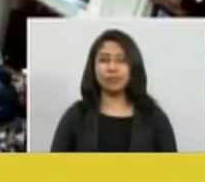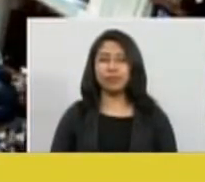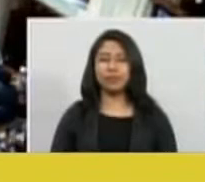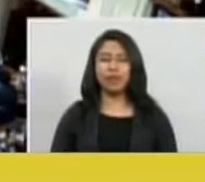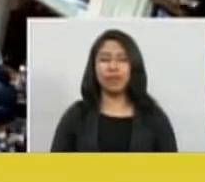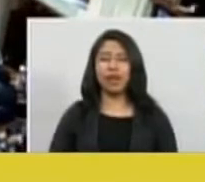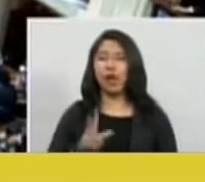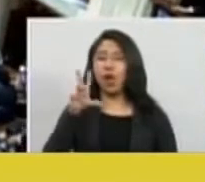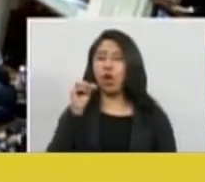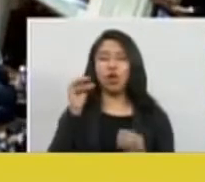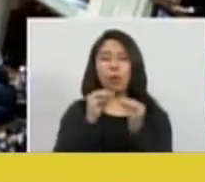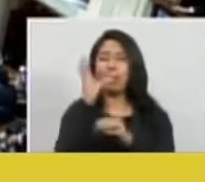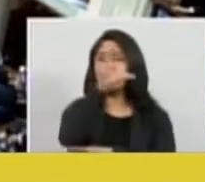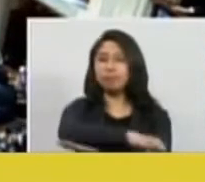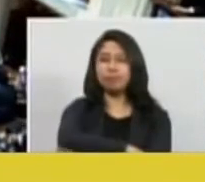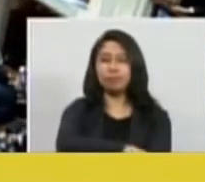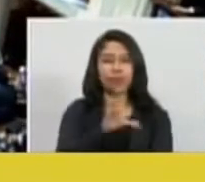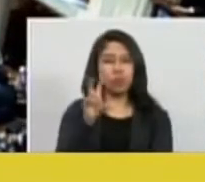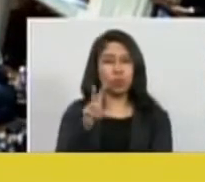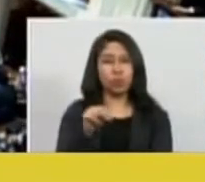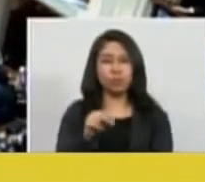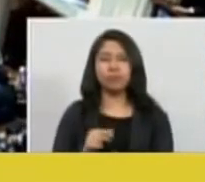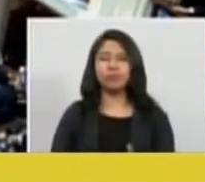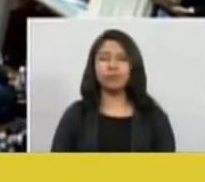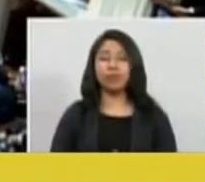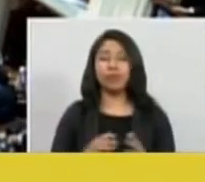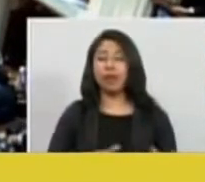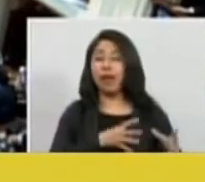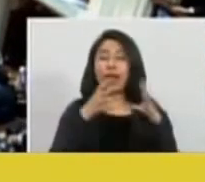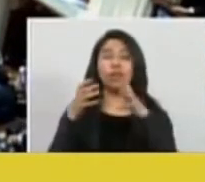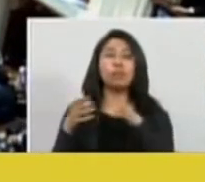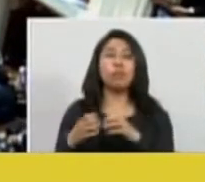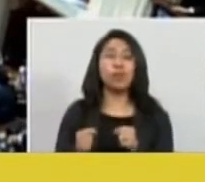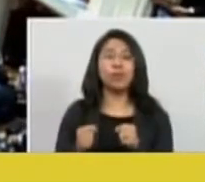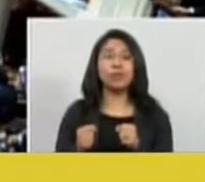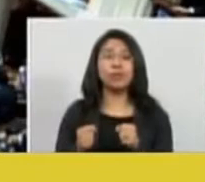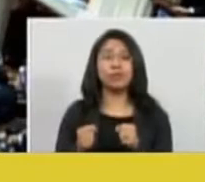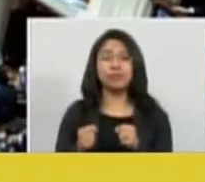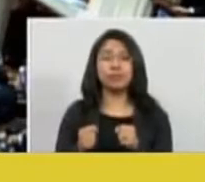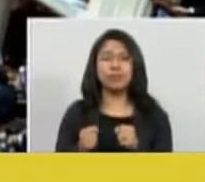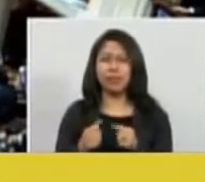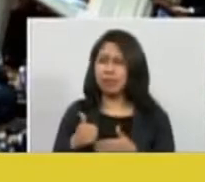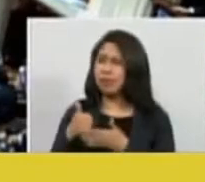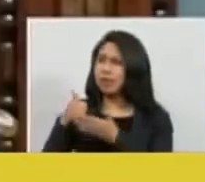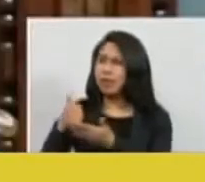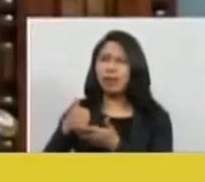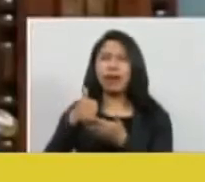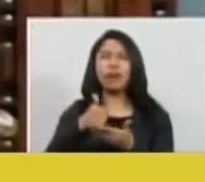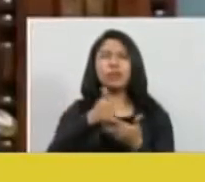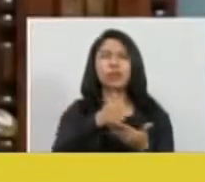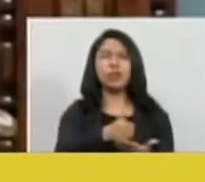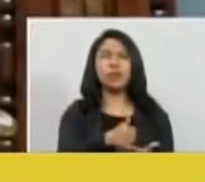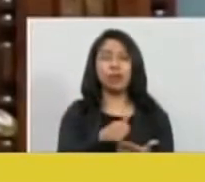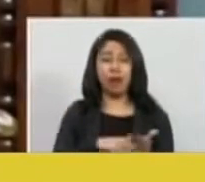Ya no más abuso de poder. El poder tiene que ser para ayudar.